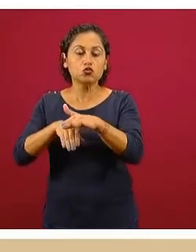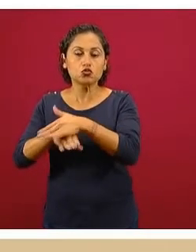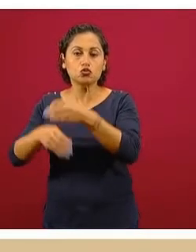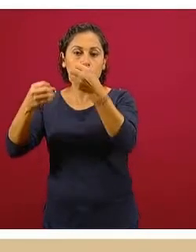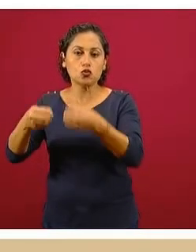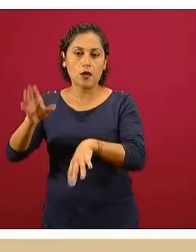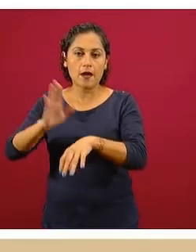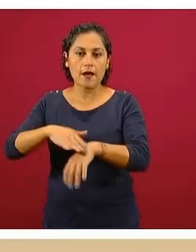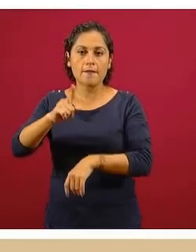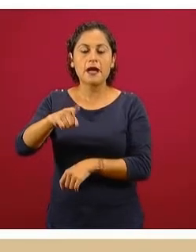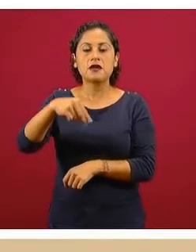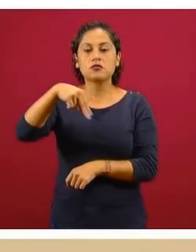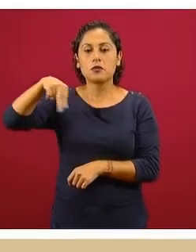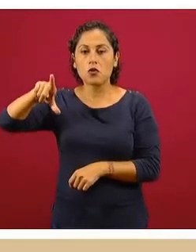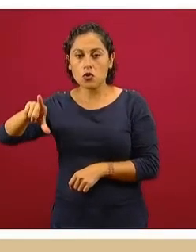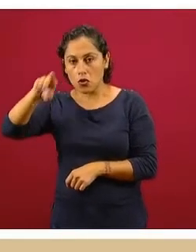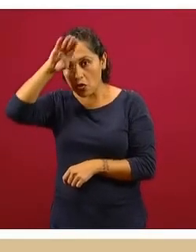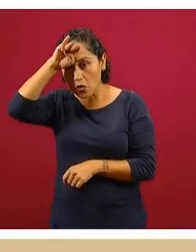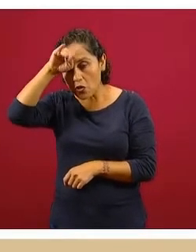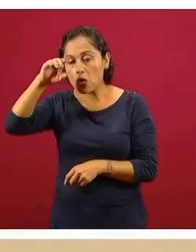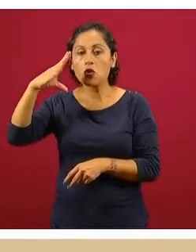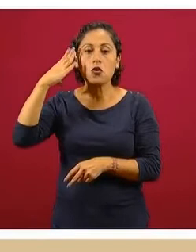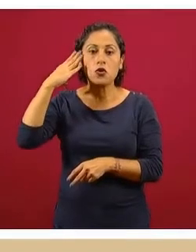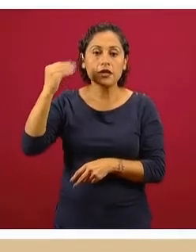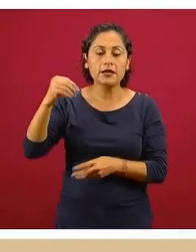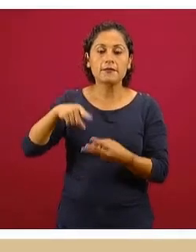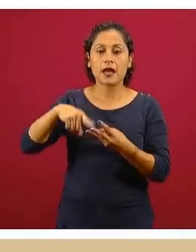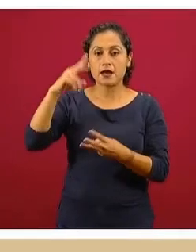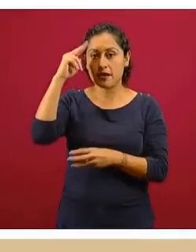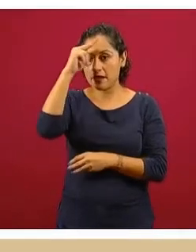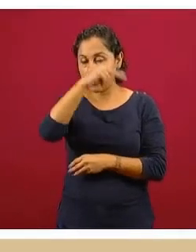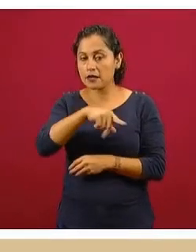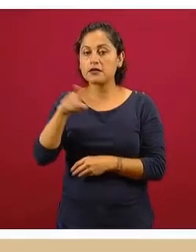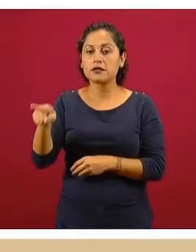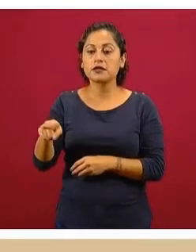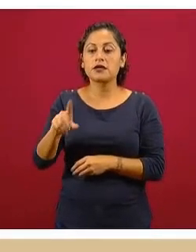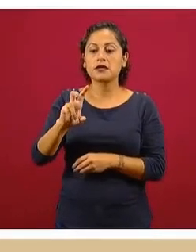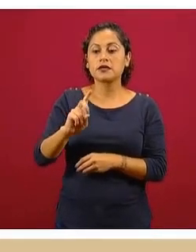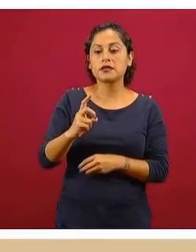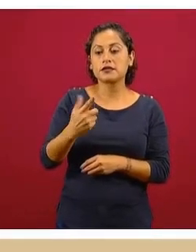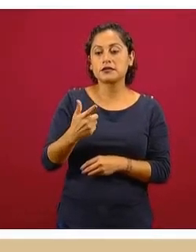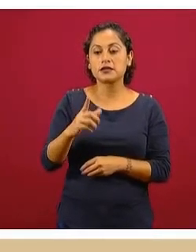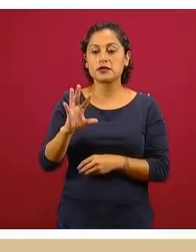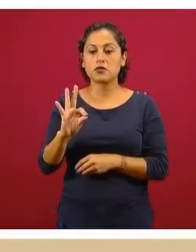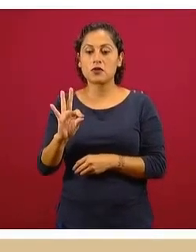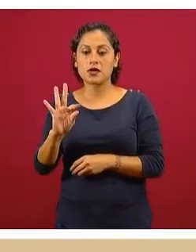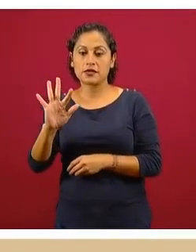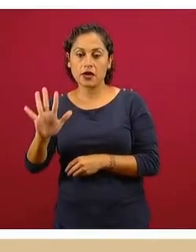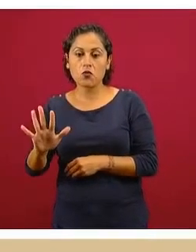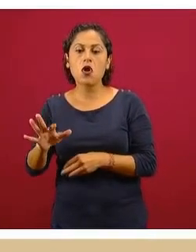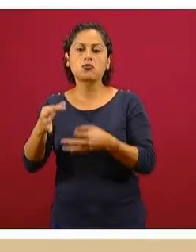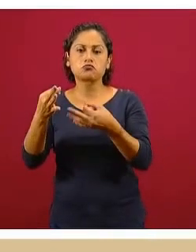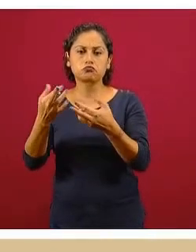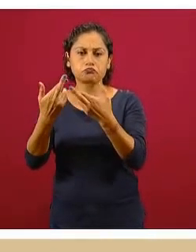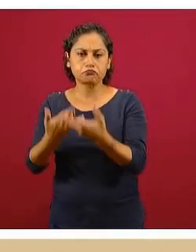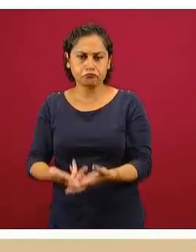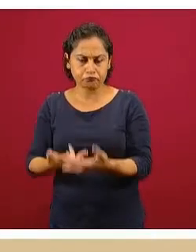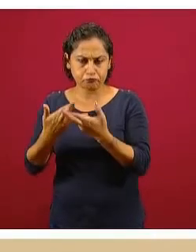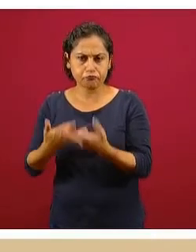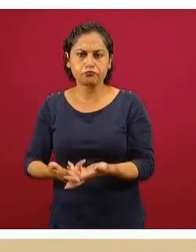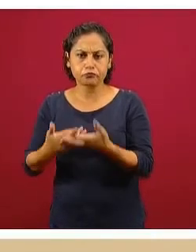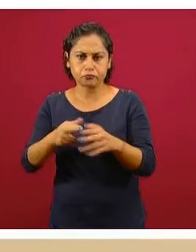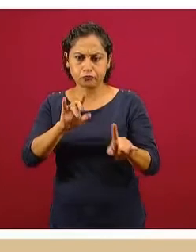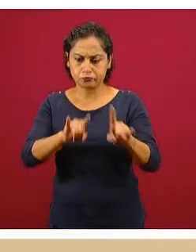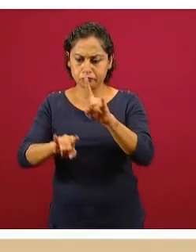León, como Colima, como Nayarit, aún así tienen 37, 44, 47% de disponibilidad de